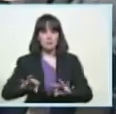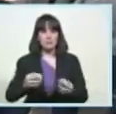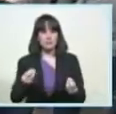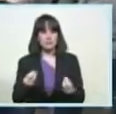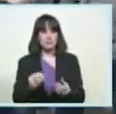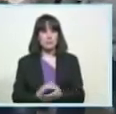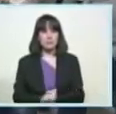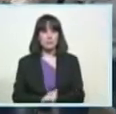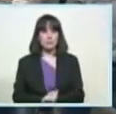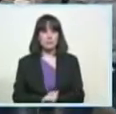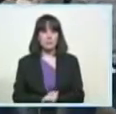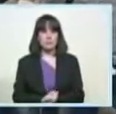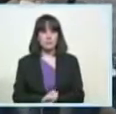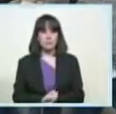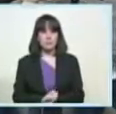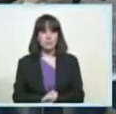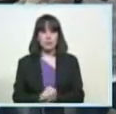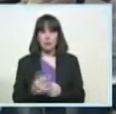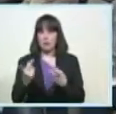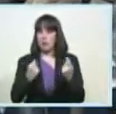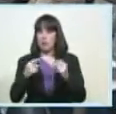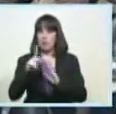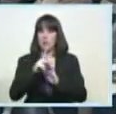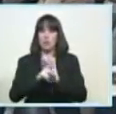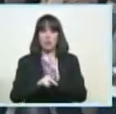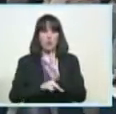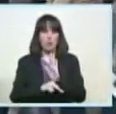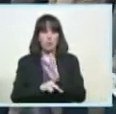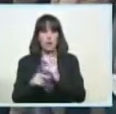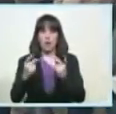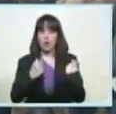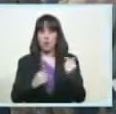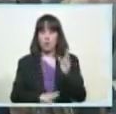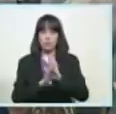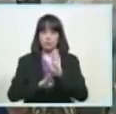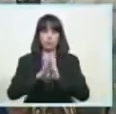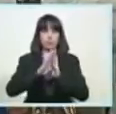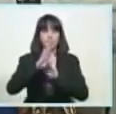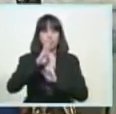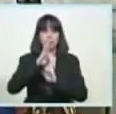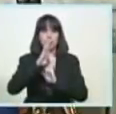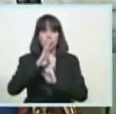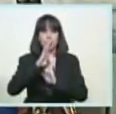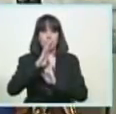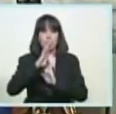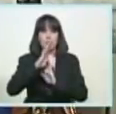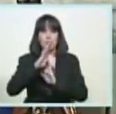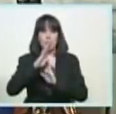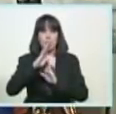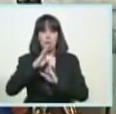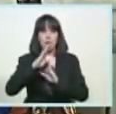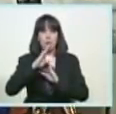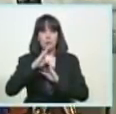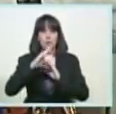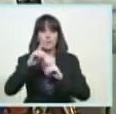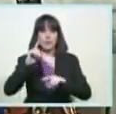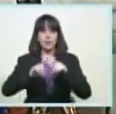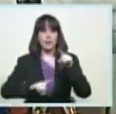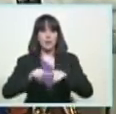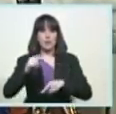de lo que es la implementación del programa económico de recuperación y crecimiento para la prosperidad